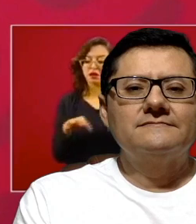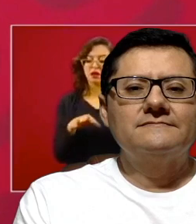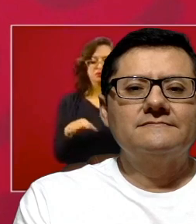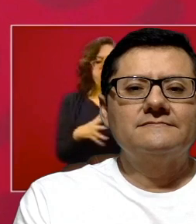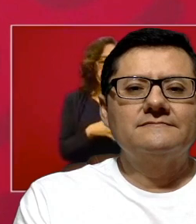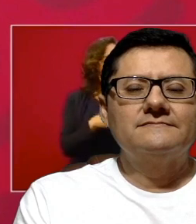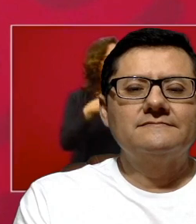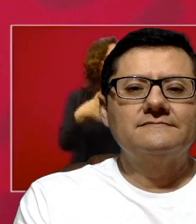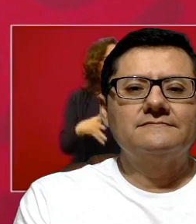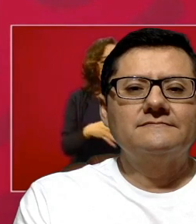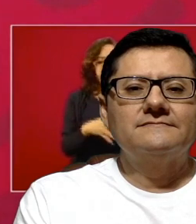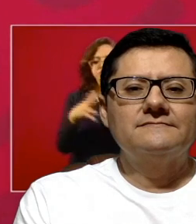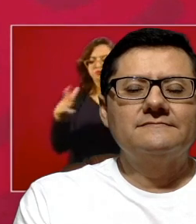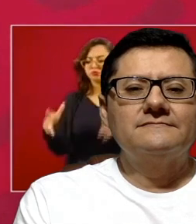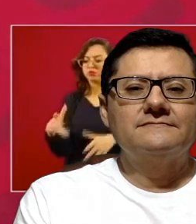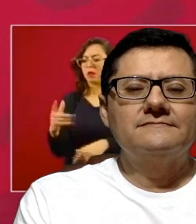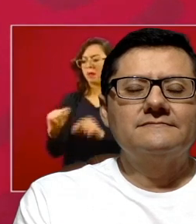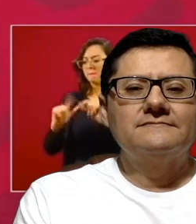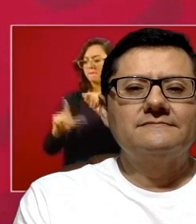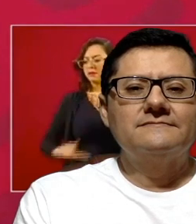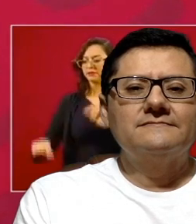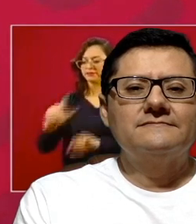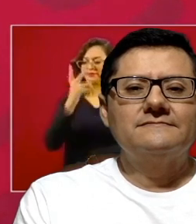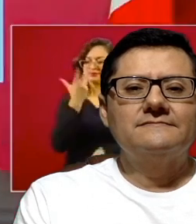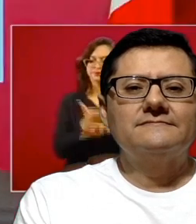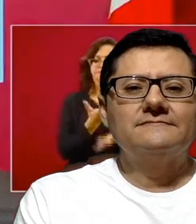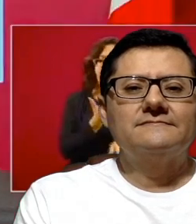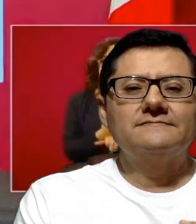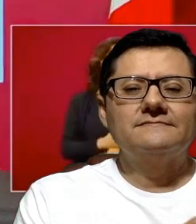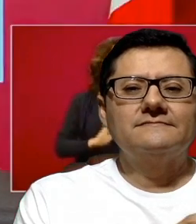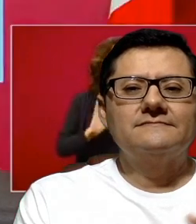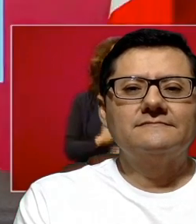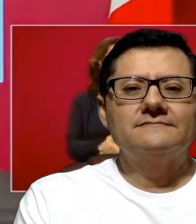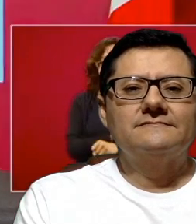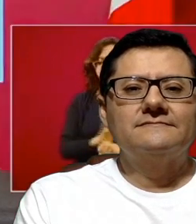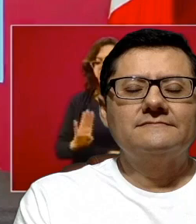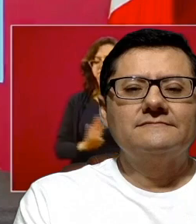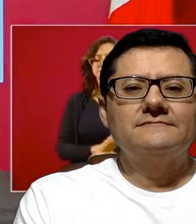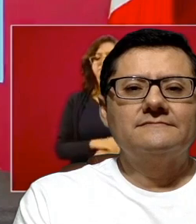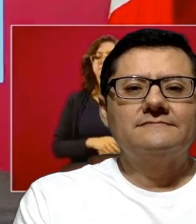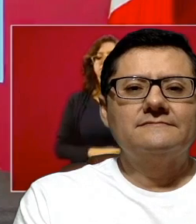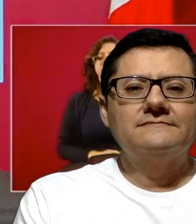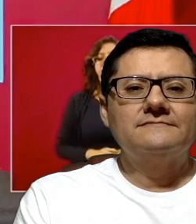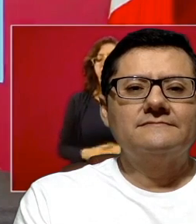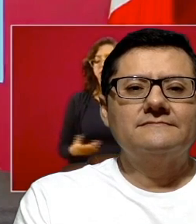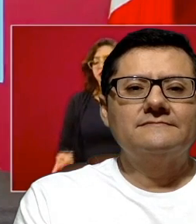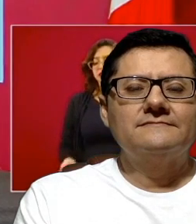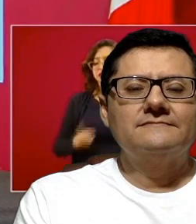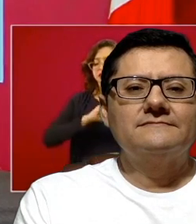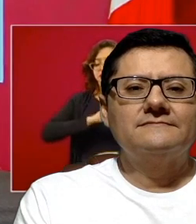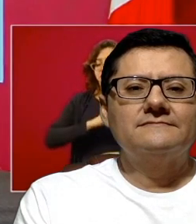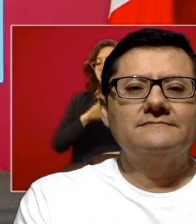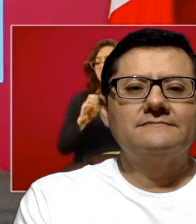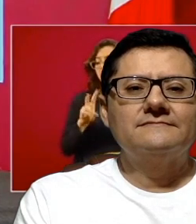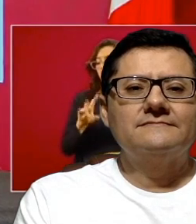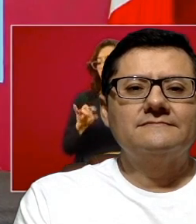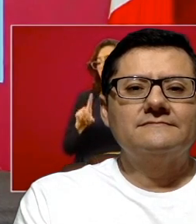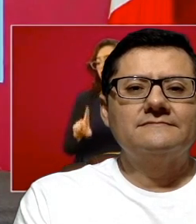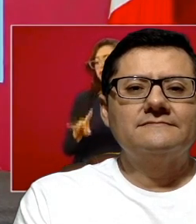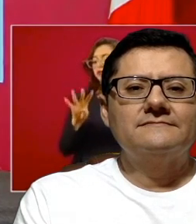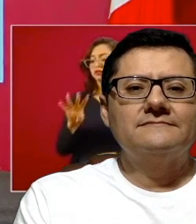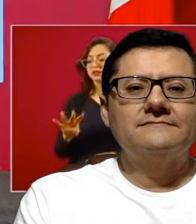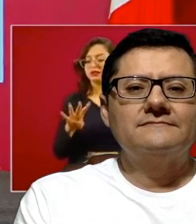pueblos mexicano y estadounidense. La pandemia creada por el virus de la COVID-19 ha